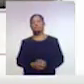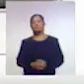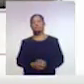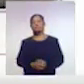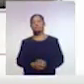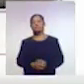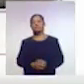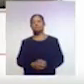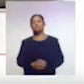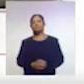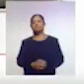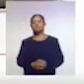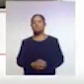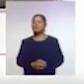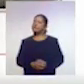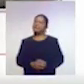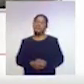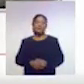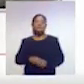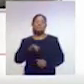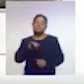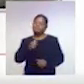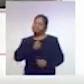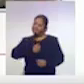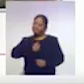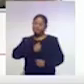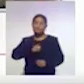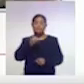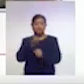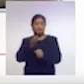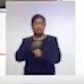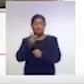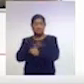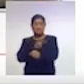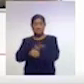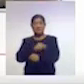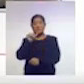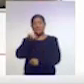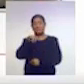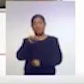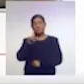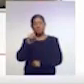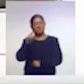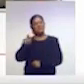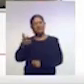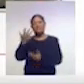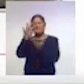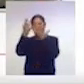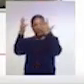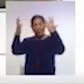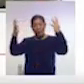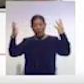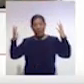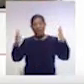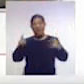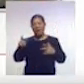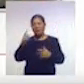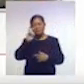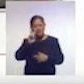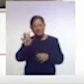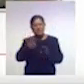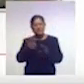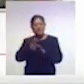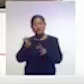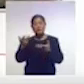Donde hablar y así. Y la verdad, lo que está pasando ahorita, por ejemplo, en la Amazonia, viene mucho al caso lo que nos estás diciendo, ¿no? Cómo la mano del hombre